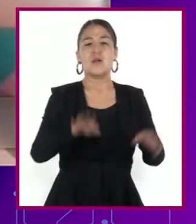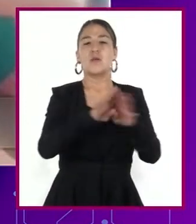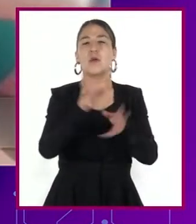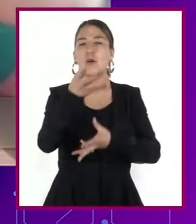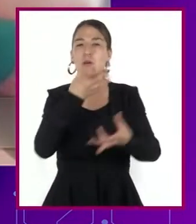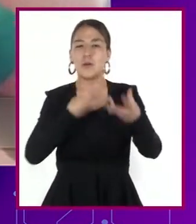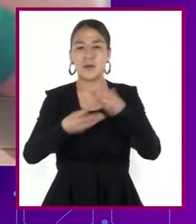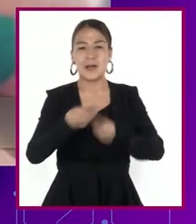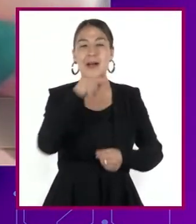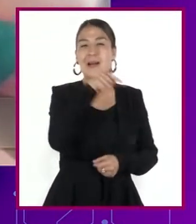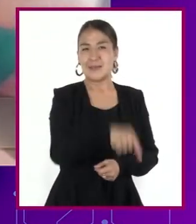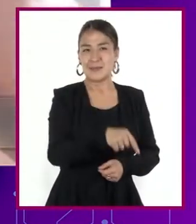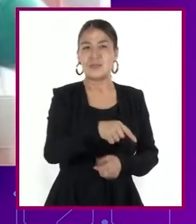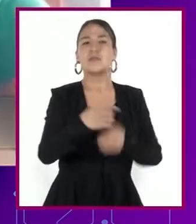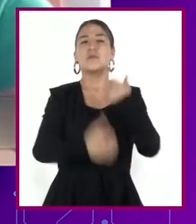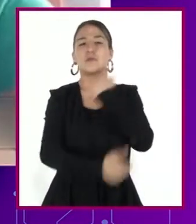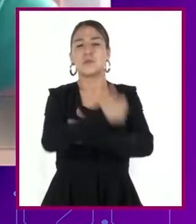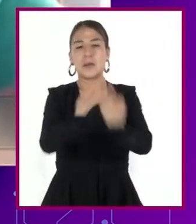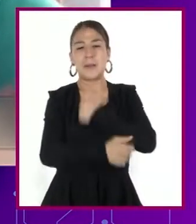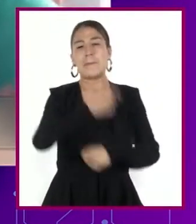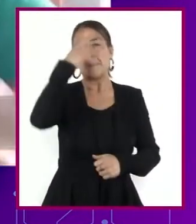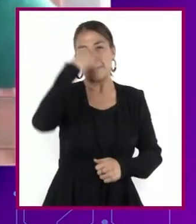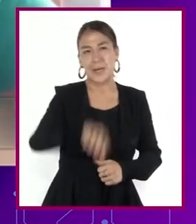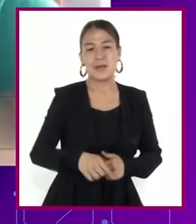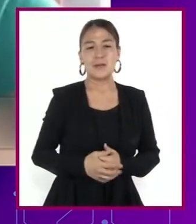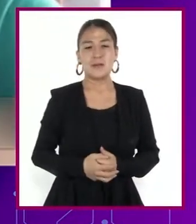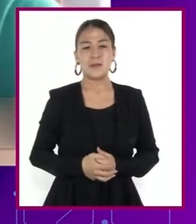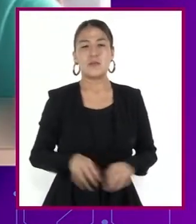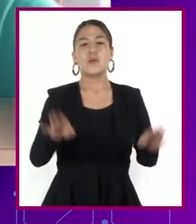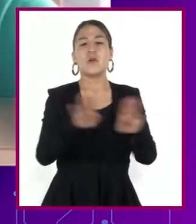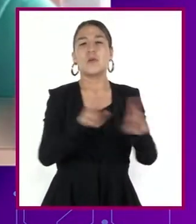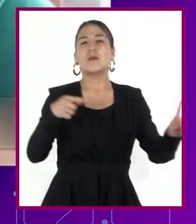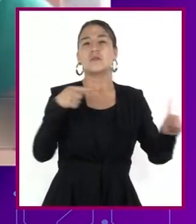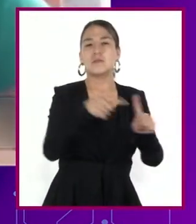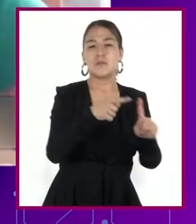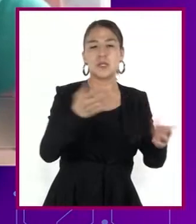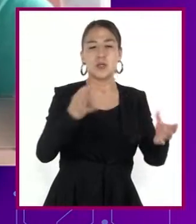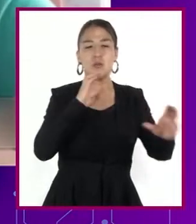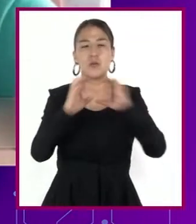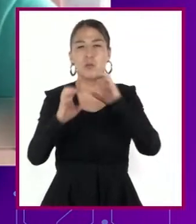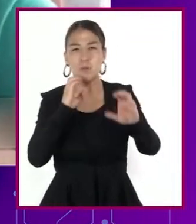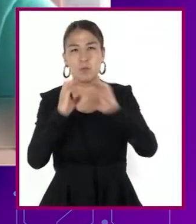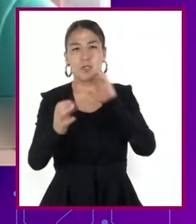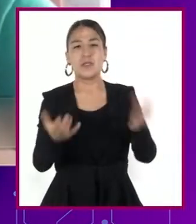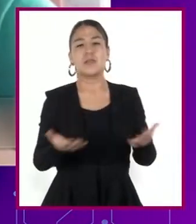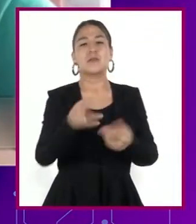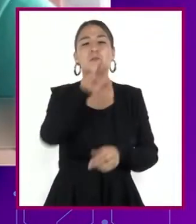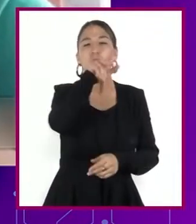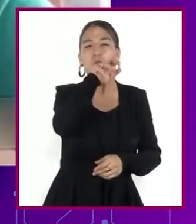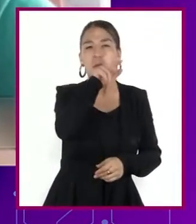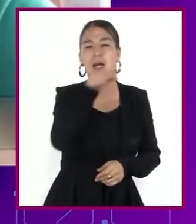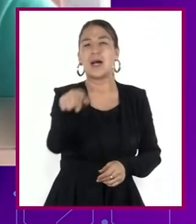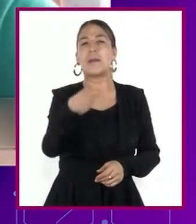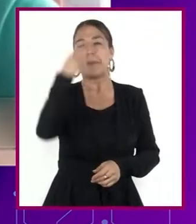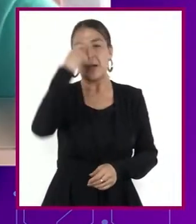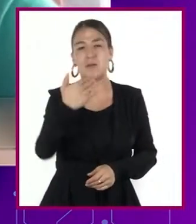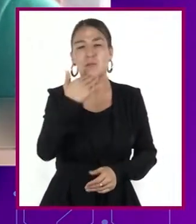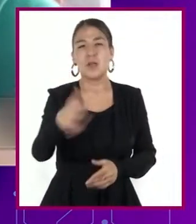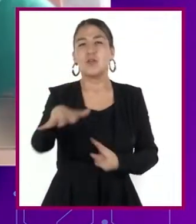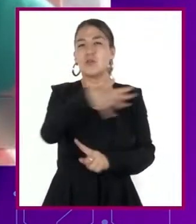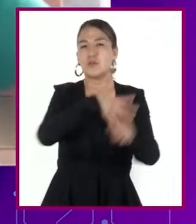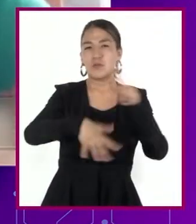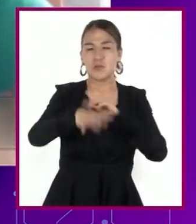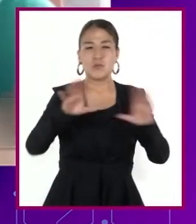cooperación. Estas competencias permiten que establezcamos canales de comunicación, que nos preocupemos por el bienestar